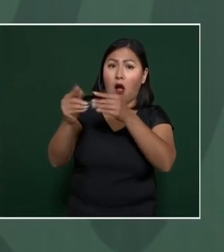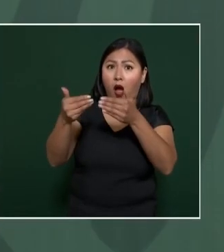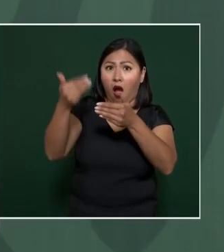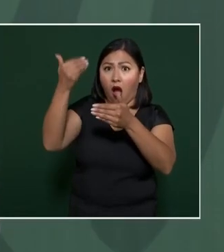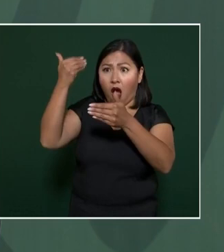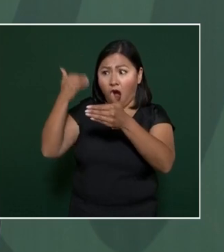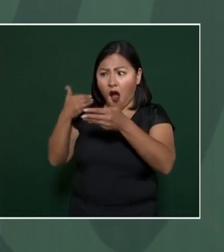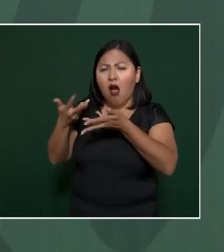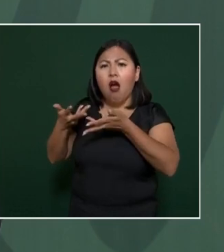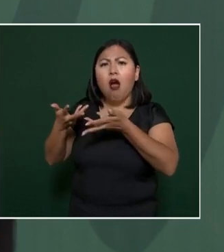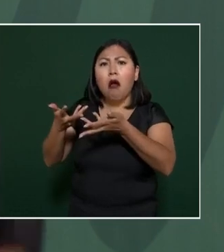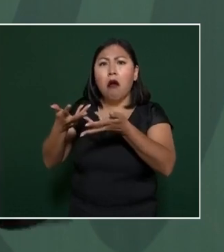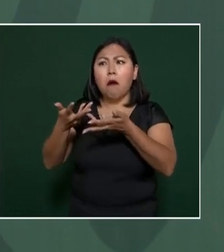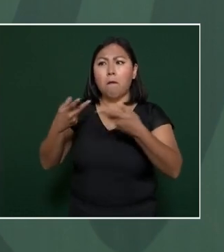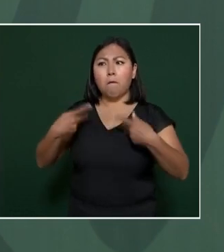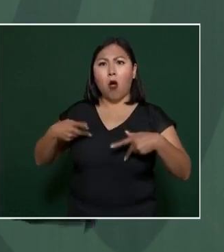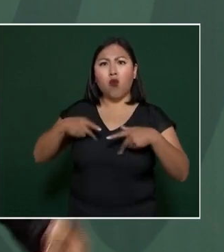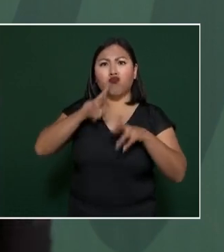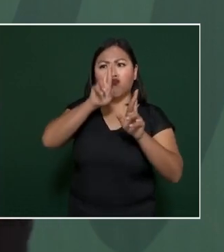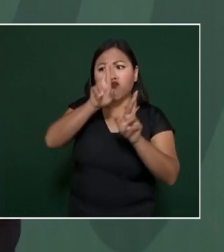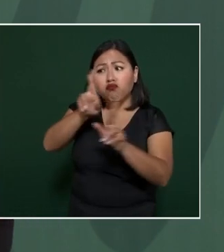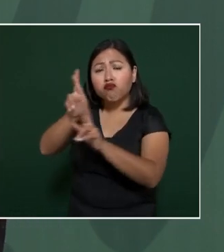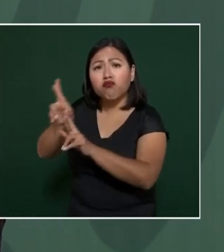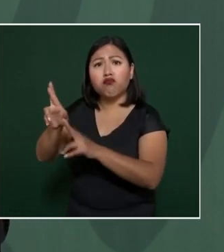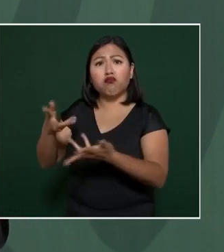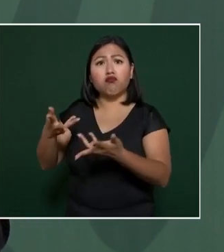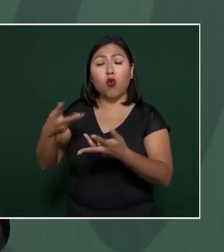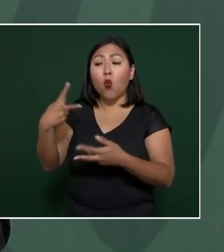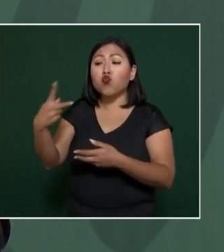respeto y amor al